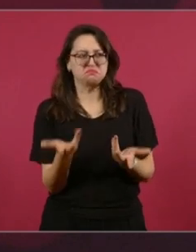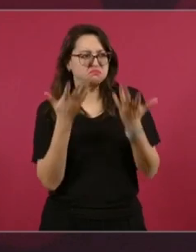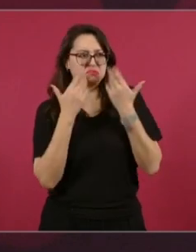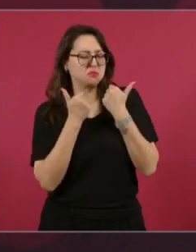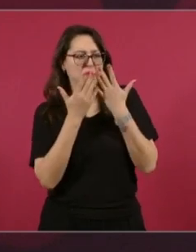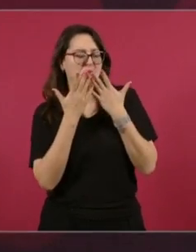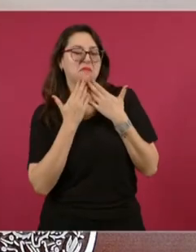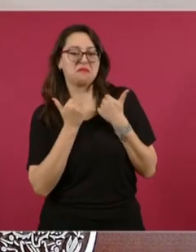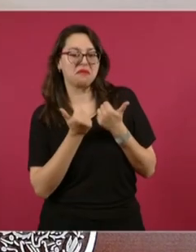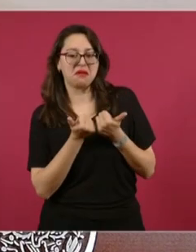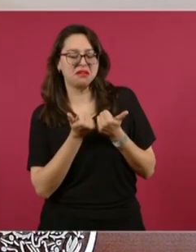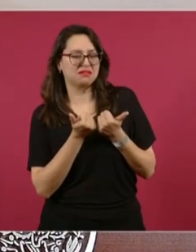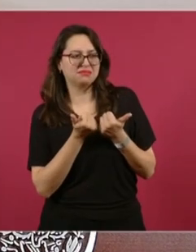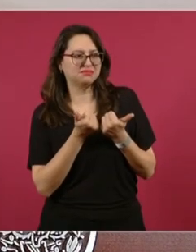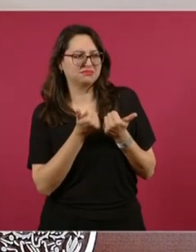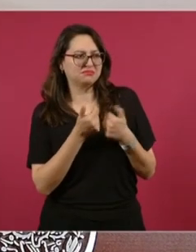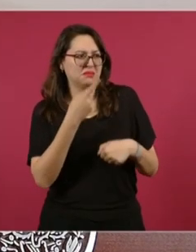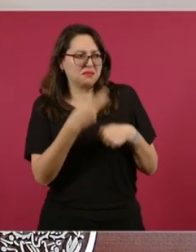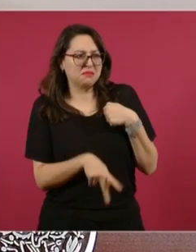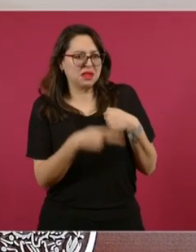preocuparse.